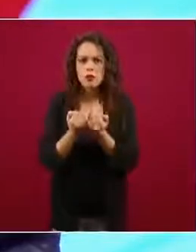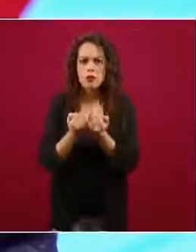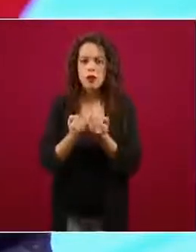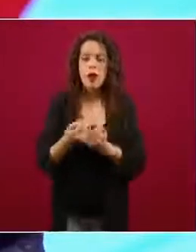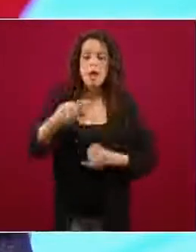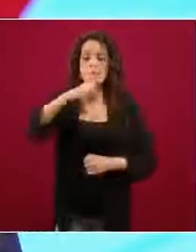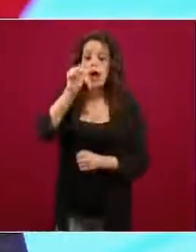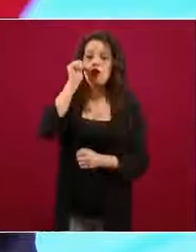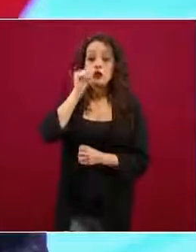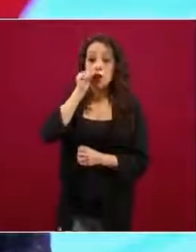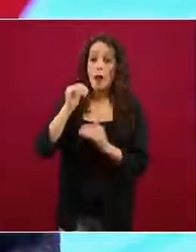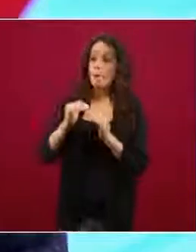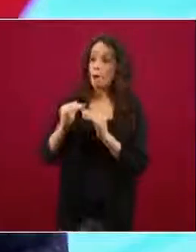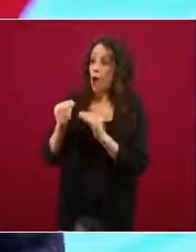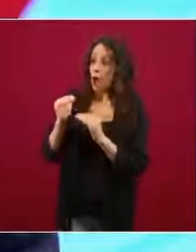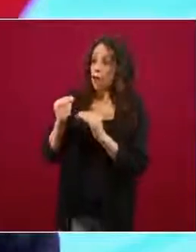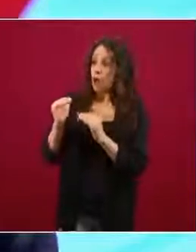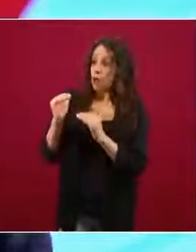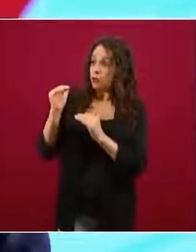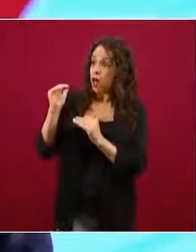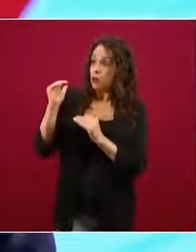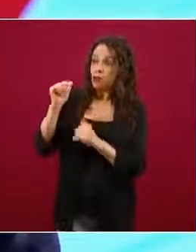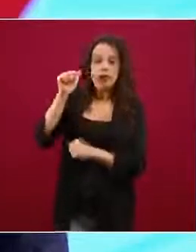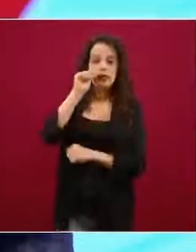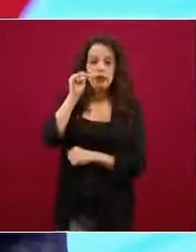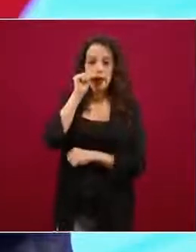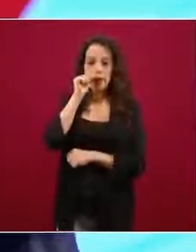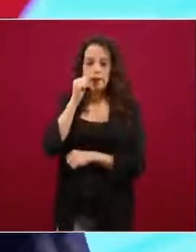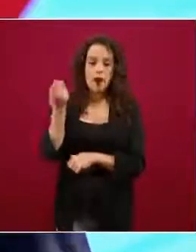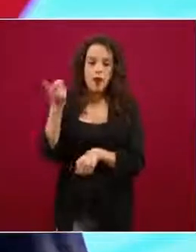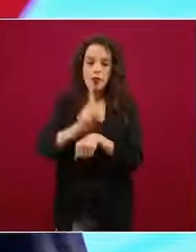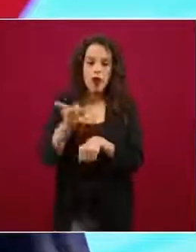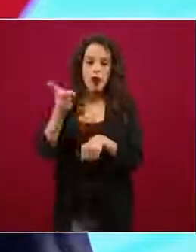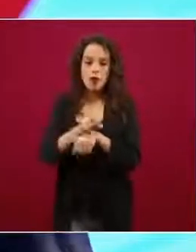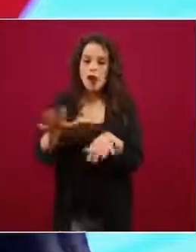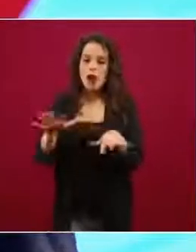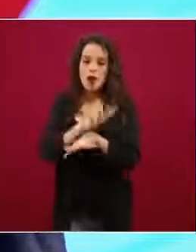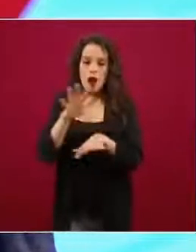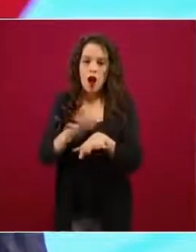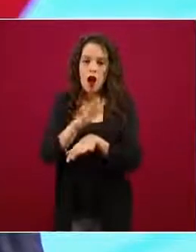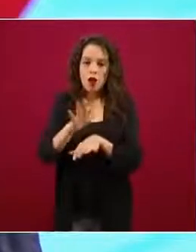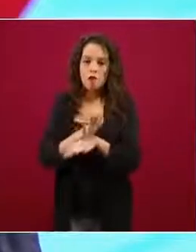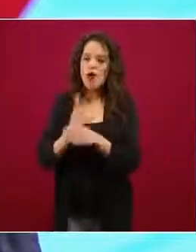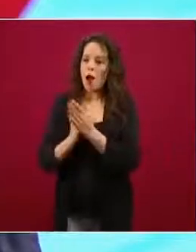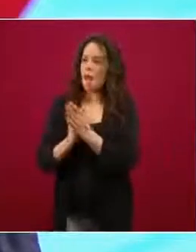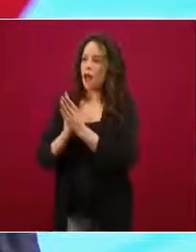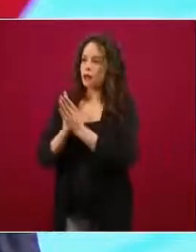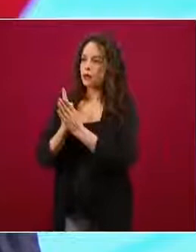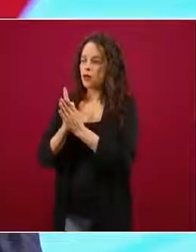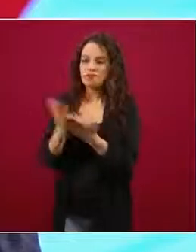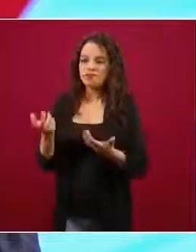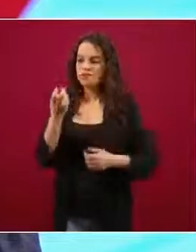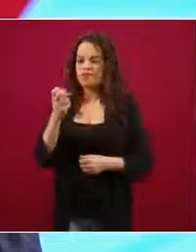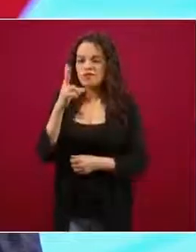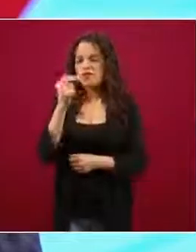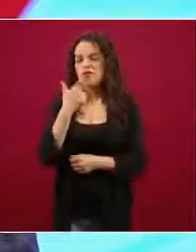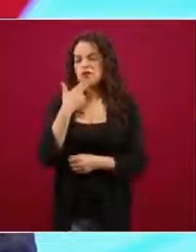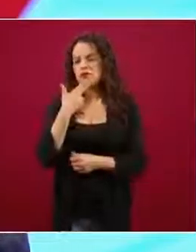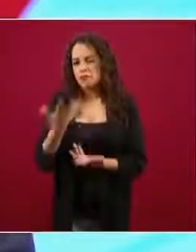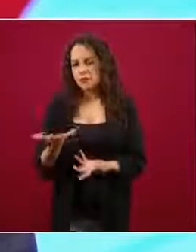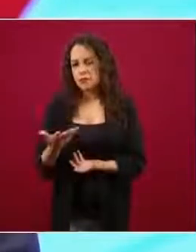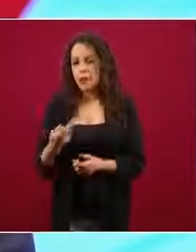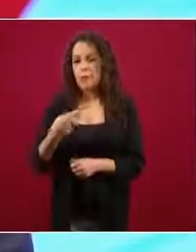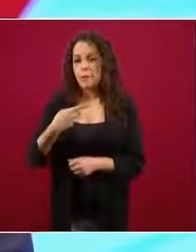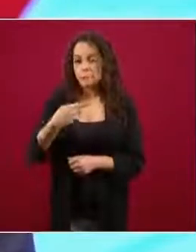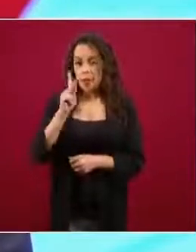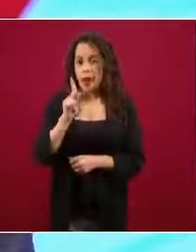siempre, siempre va a haber un récord al día siguiente. Entonces, tiene poca utilidad. Pero con gusto tomo su planteamiento y